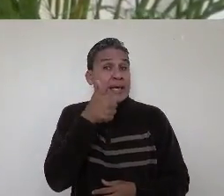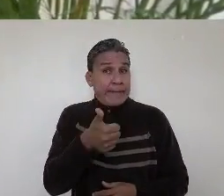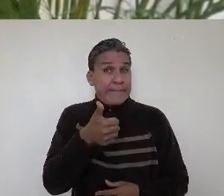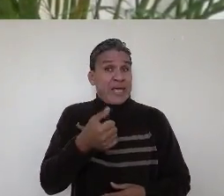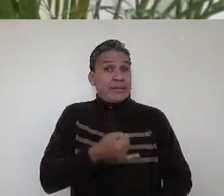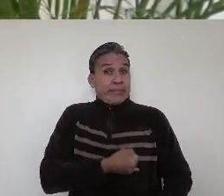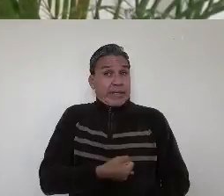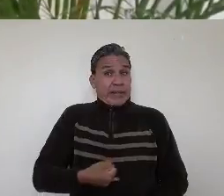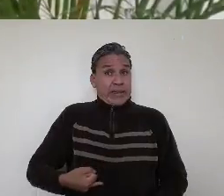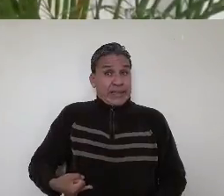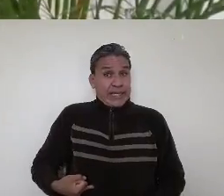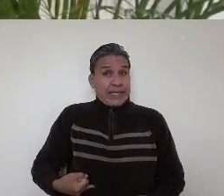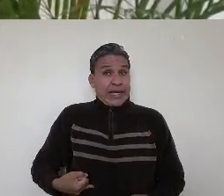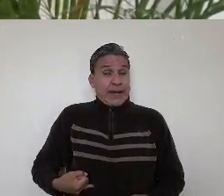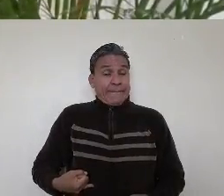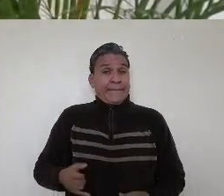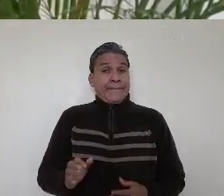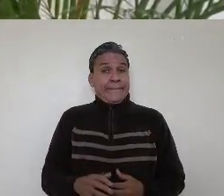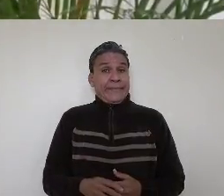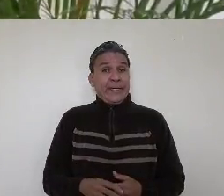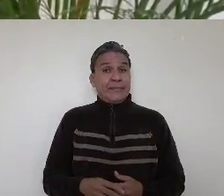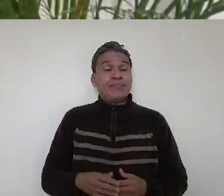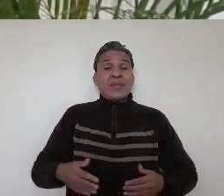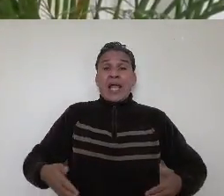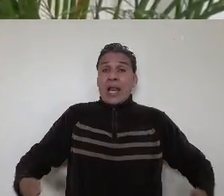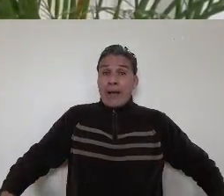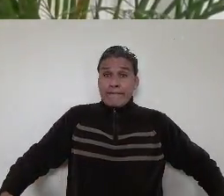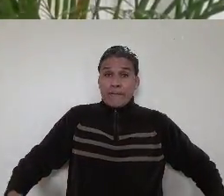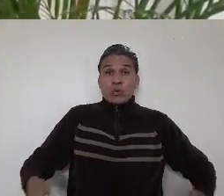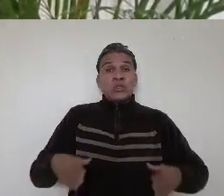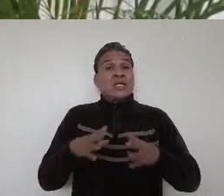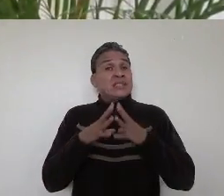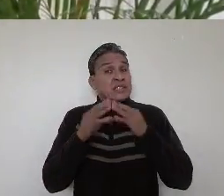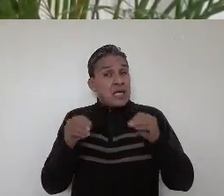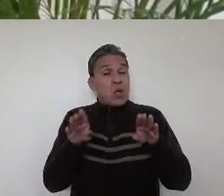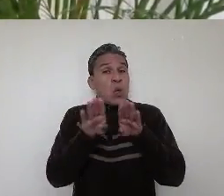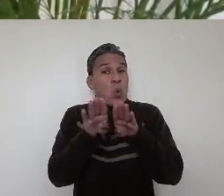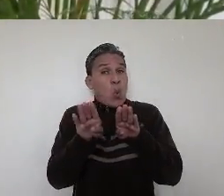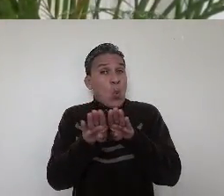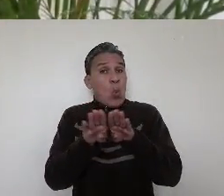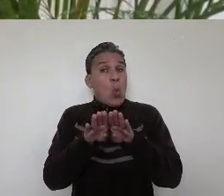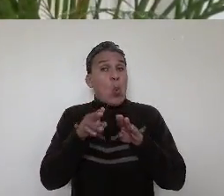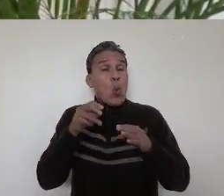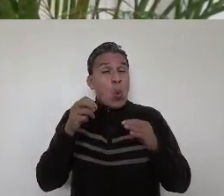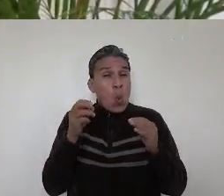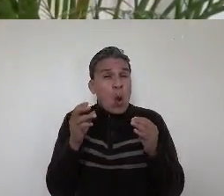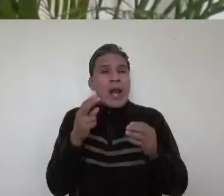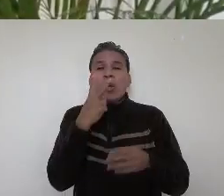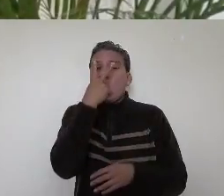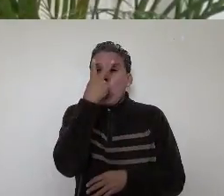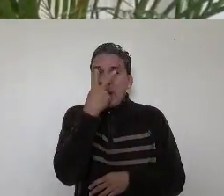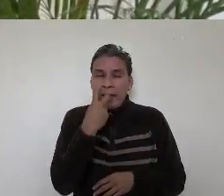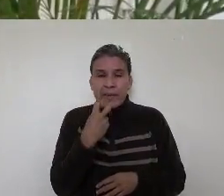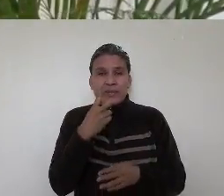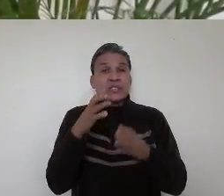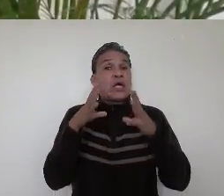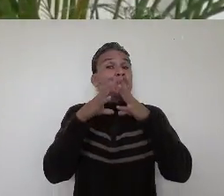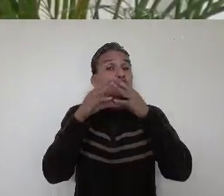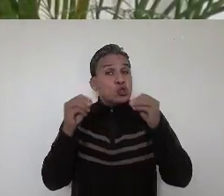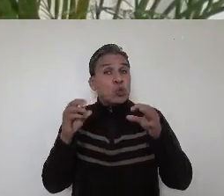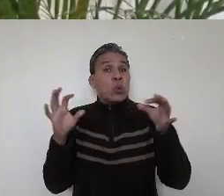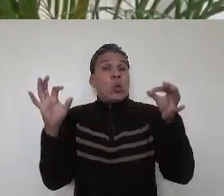pasar hambre, lo mismo a la abundancia que a la escasez. Todo lo puedo unido a aquel que me da